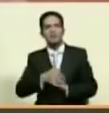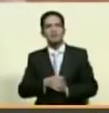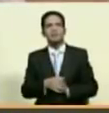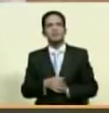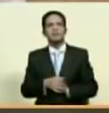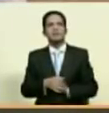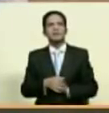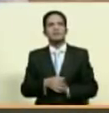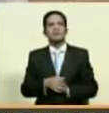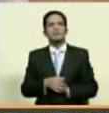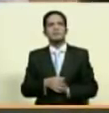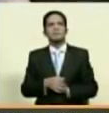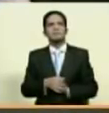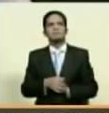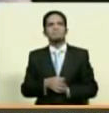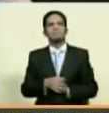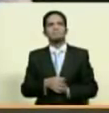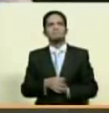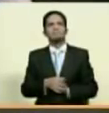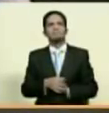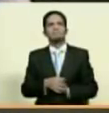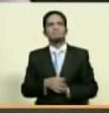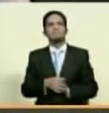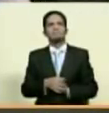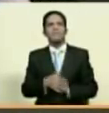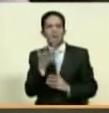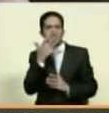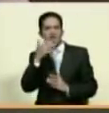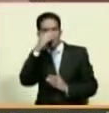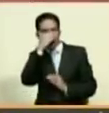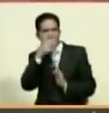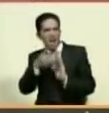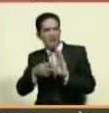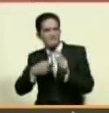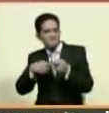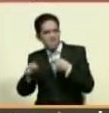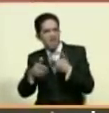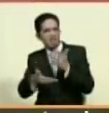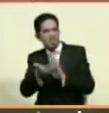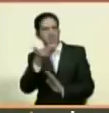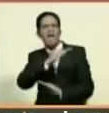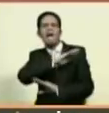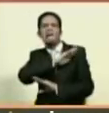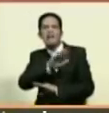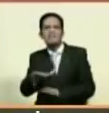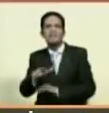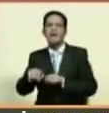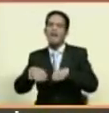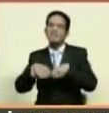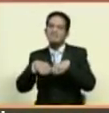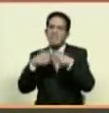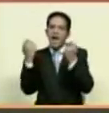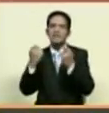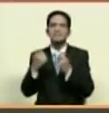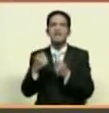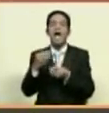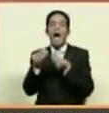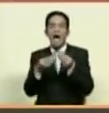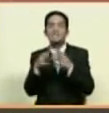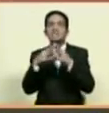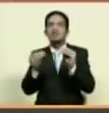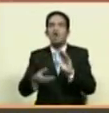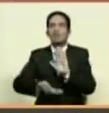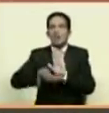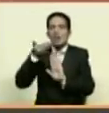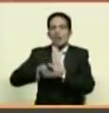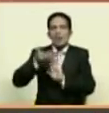termina siendo más bien criminal y castiga la estructura de costo de los sectores